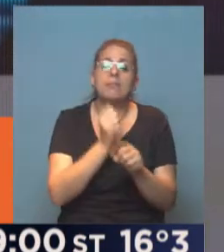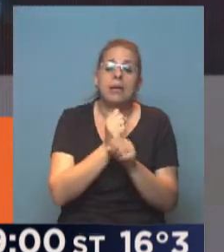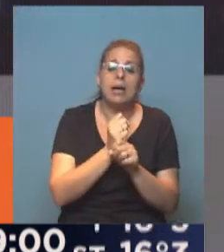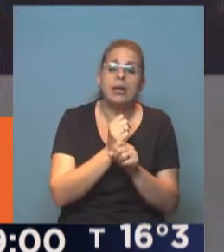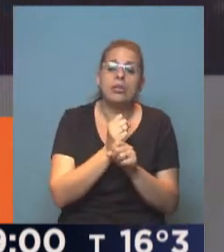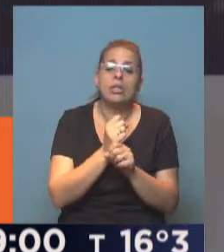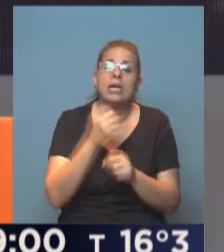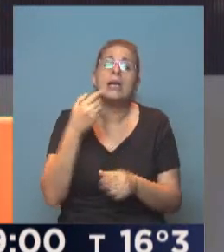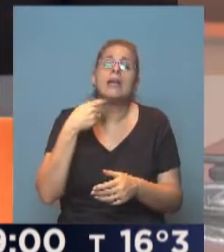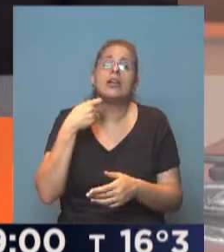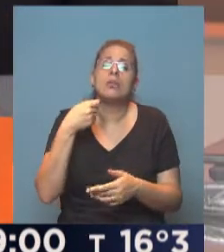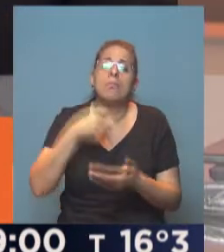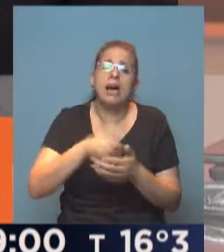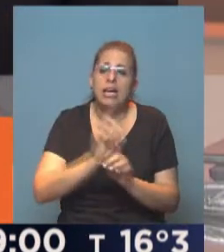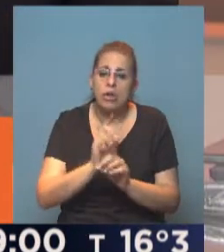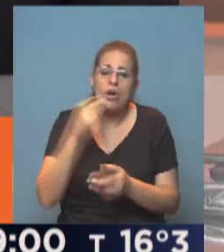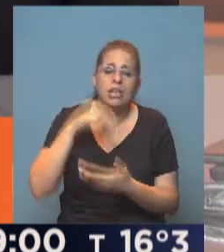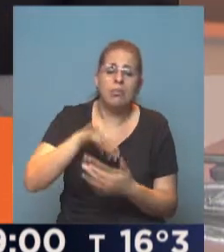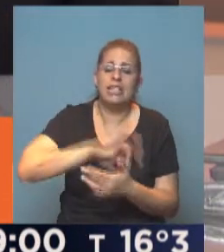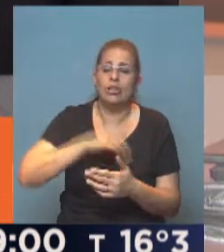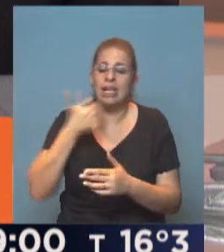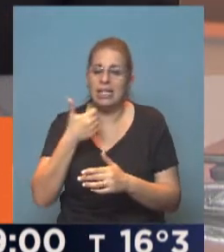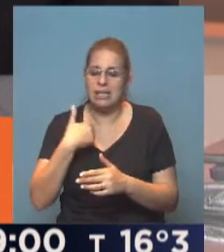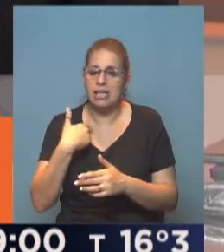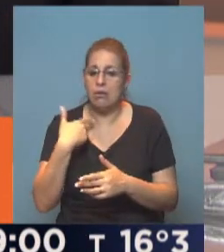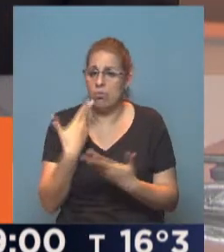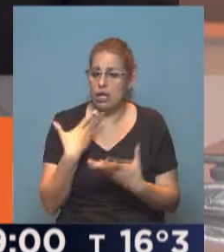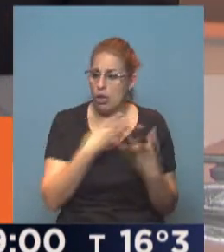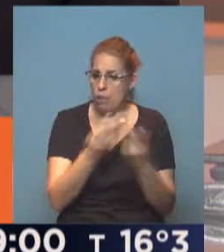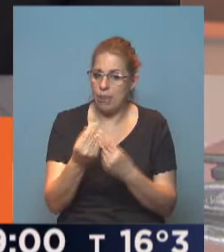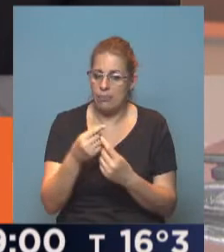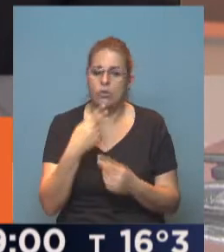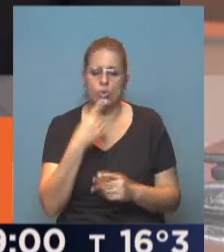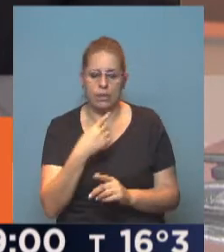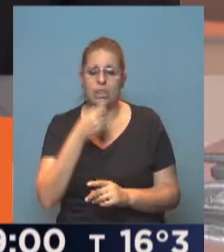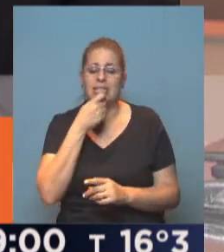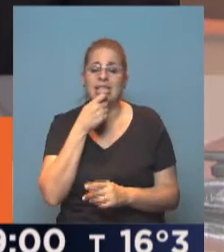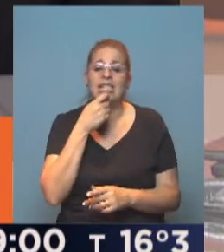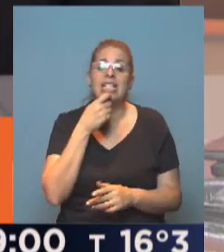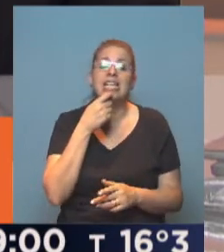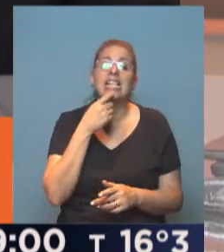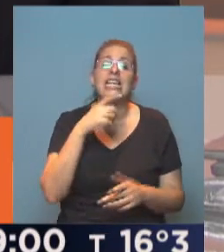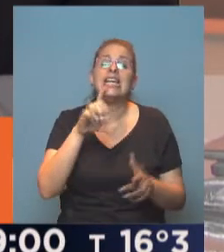consume. Dejo en suspenso la segunda parte de la pregunta de Fernando. Sí. ¿Qué pasa si la vetan y de dónde sale la plata?